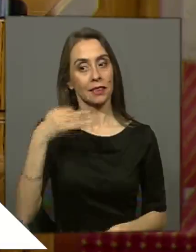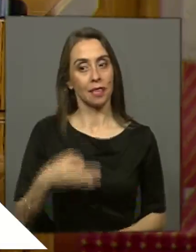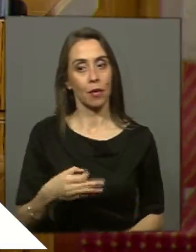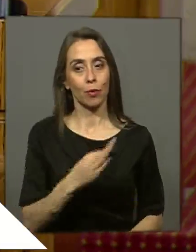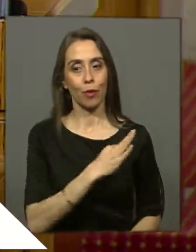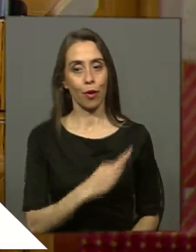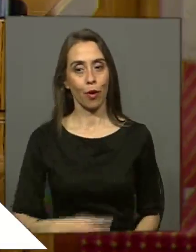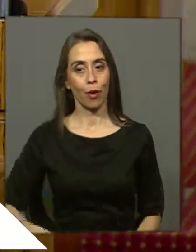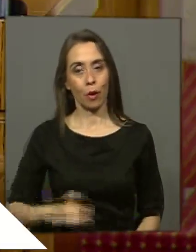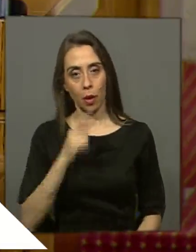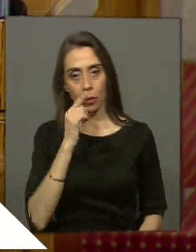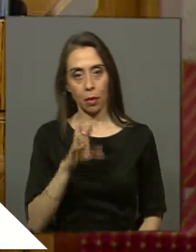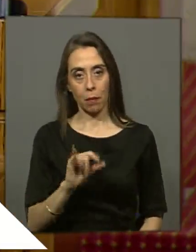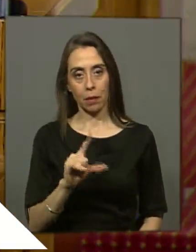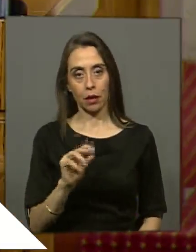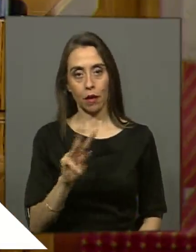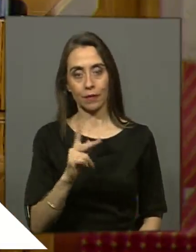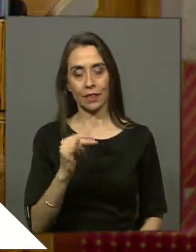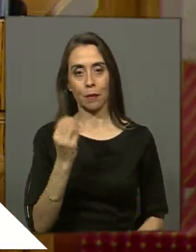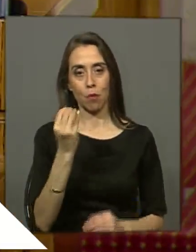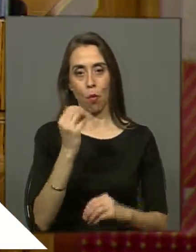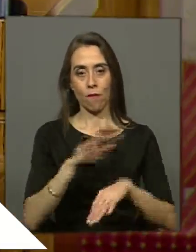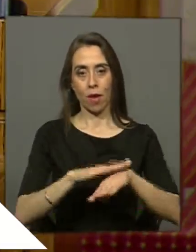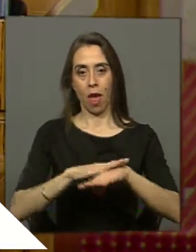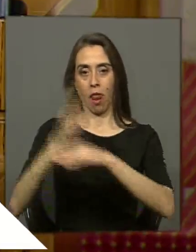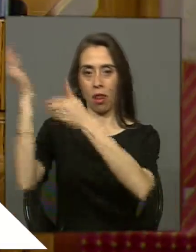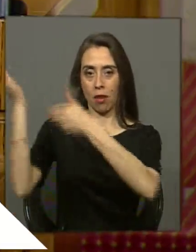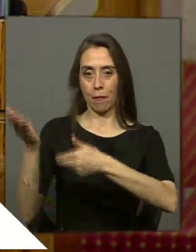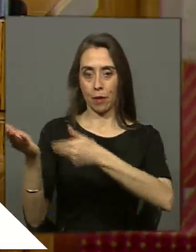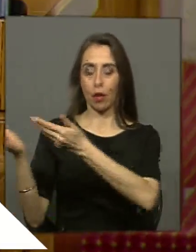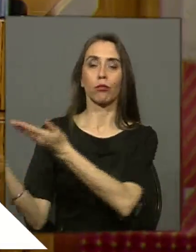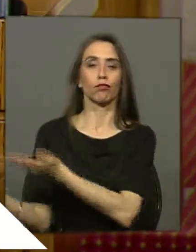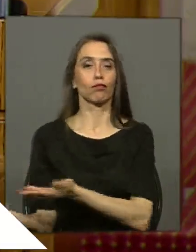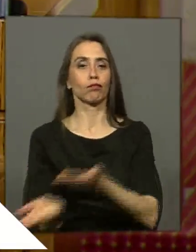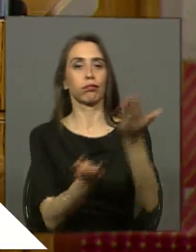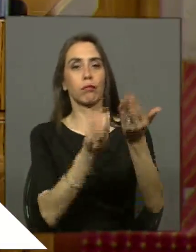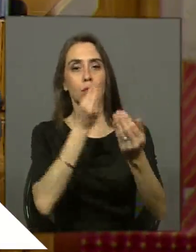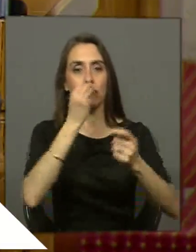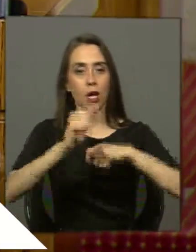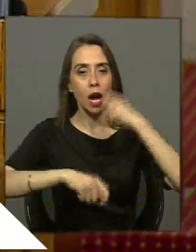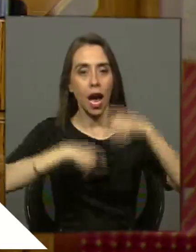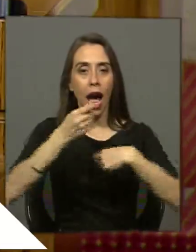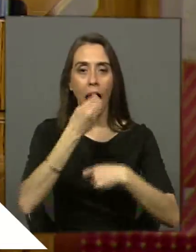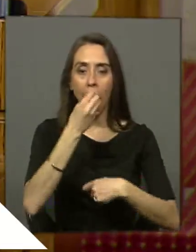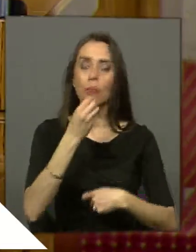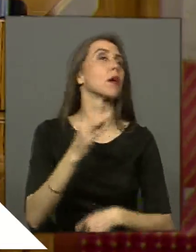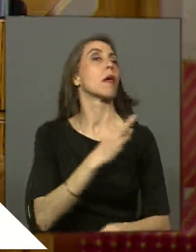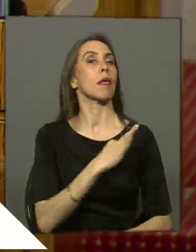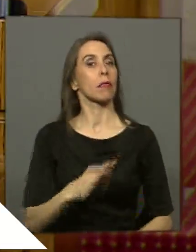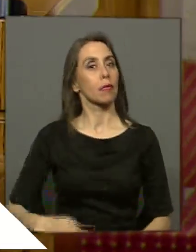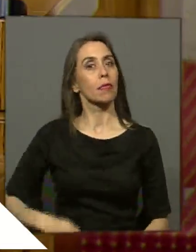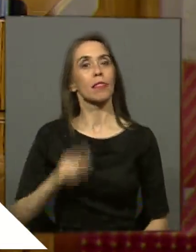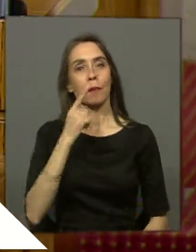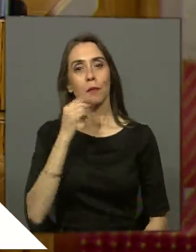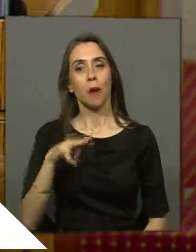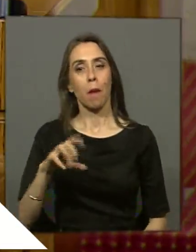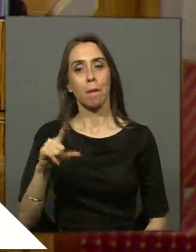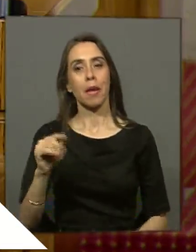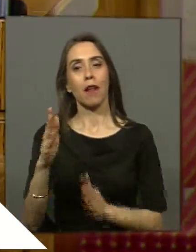diputado Piloski que es un gran anfitrión las va a invitar a almorzar y las va a atender como corresponde y el diputado Mello no quedará atrás